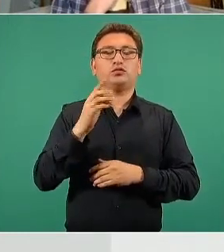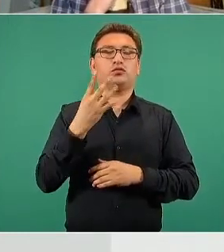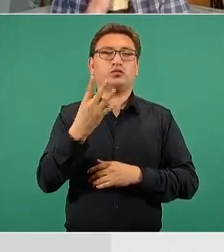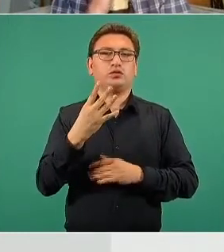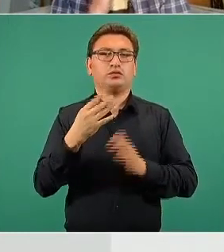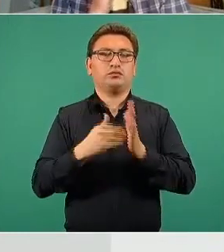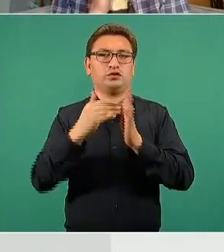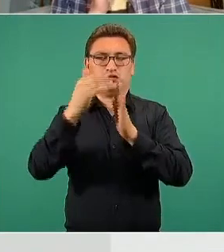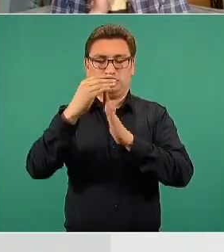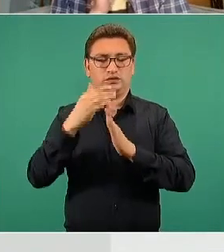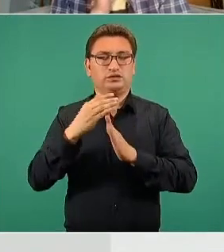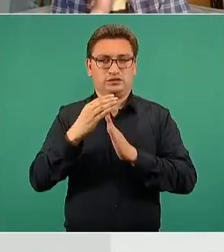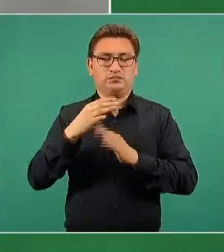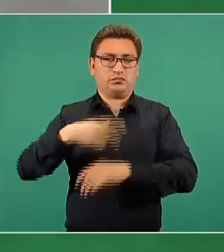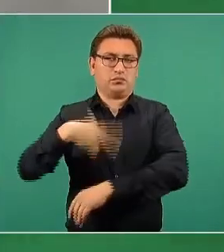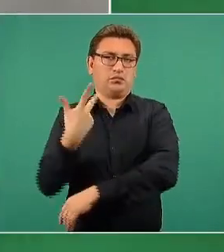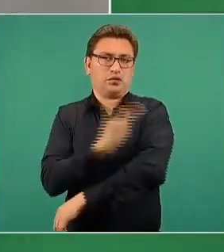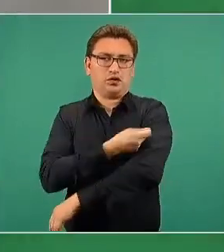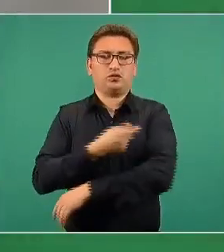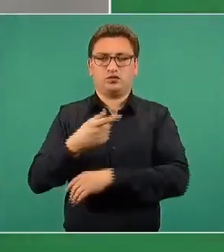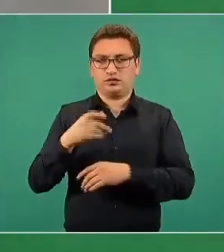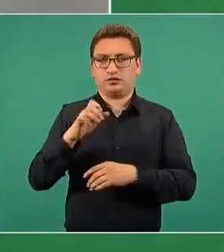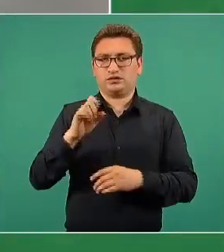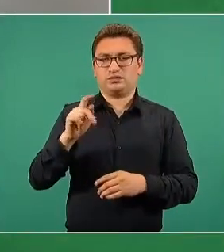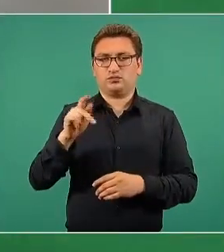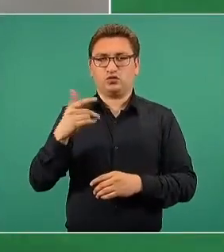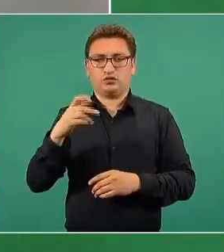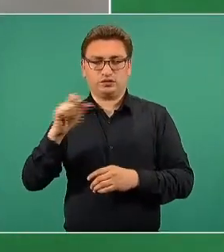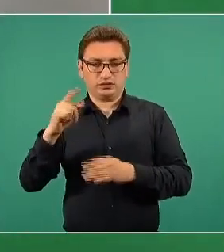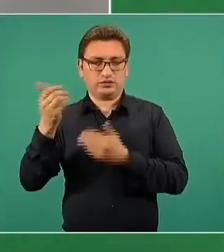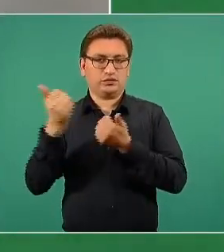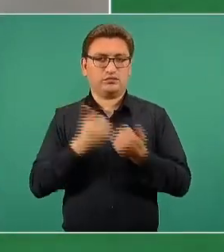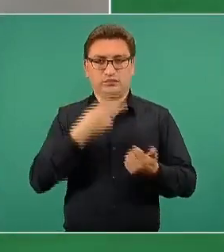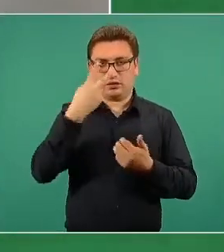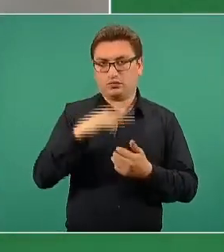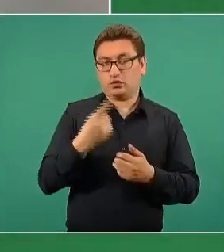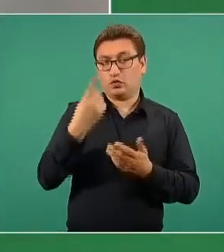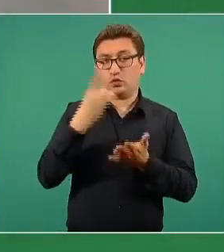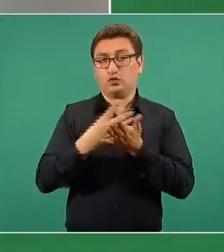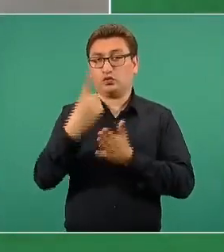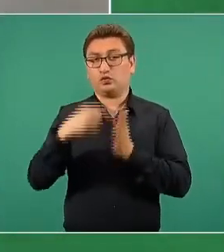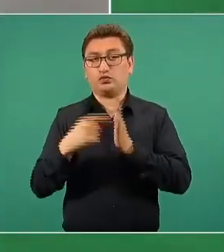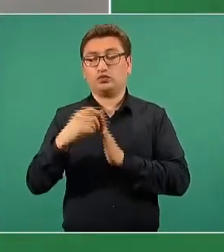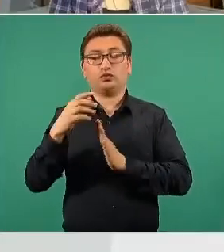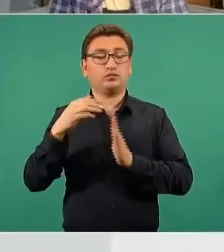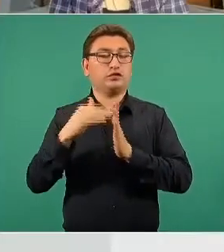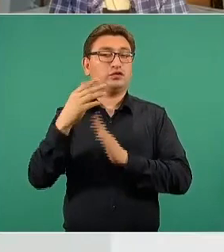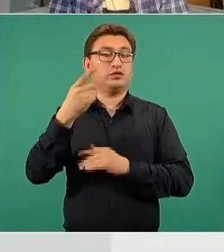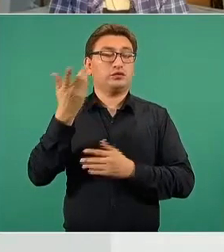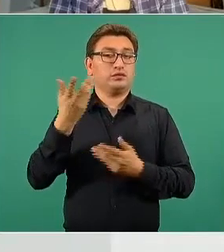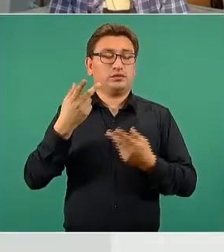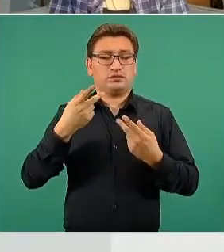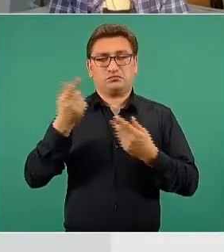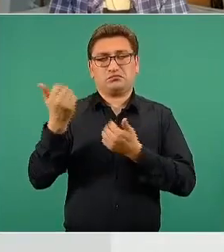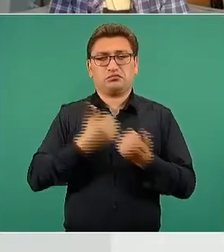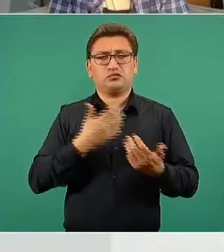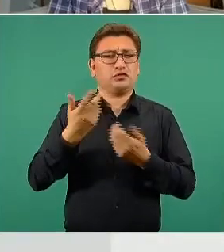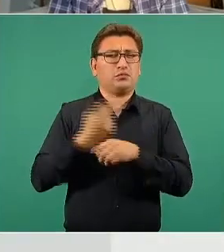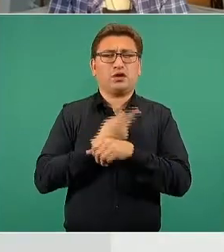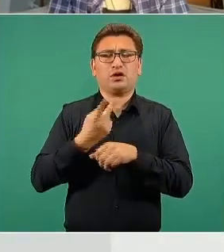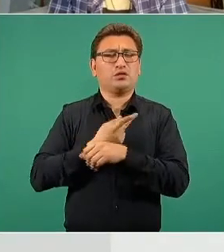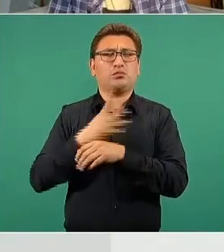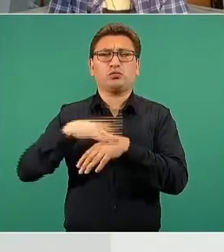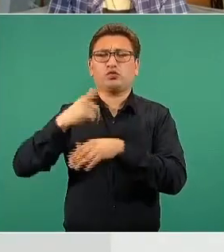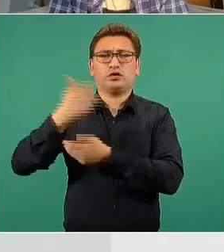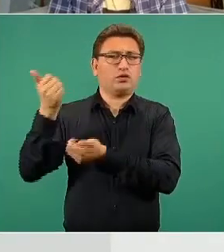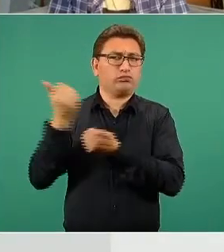vacunas Sputnik en México, pero solamente han llegado 1.9 millones de esta vacuna a nuestro país. ¿Qué ha pasado con el suministro de esta